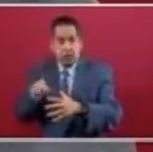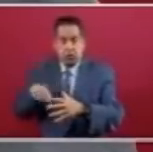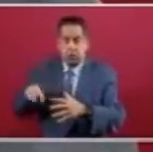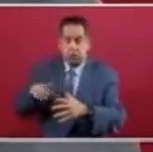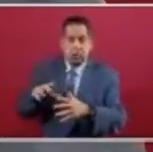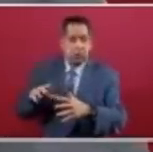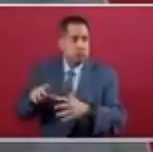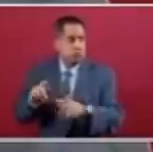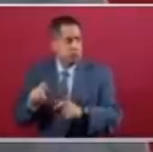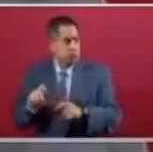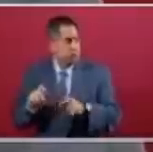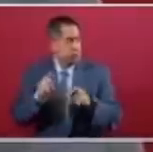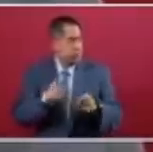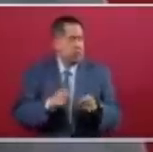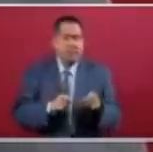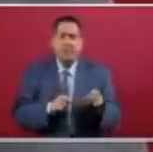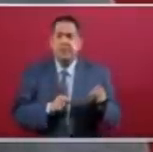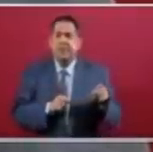a un